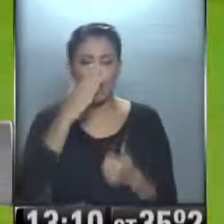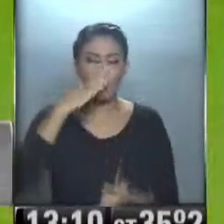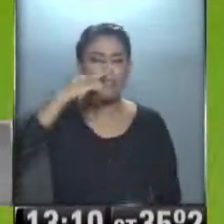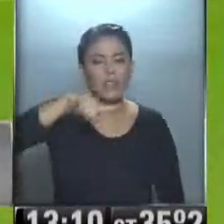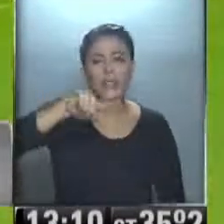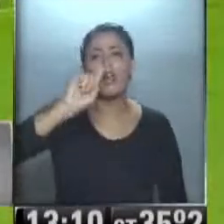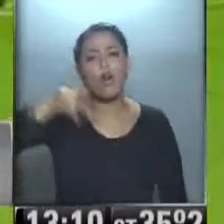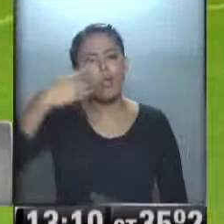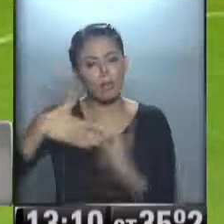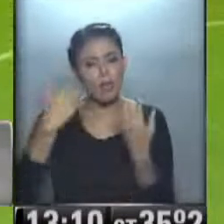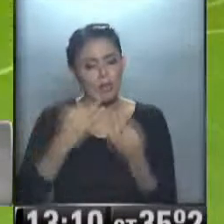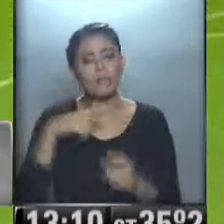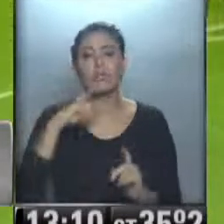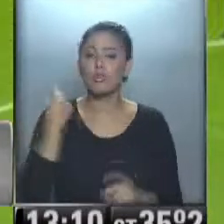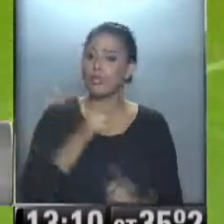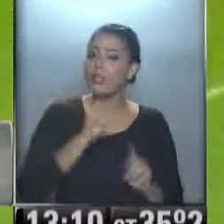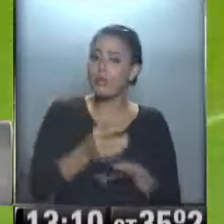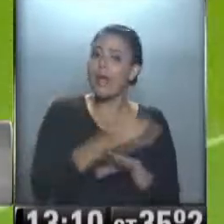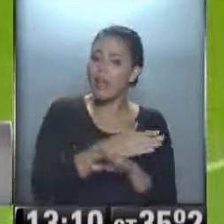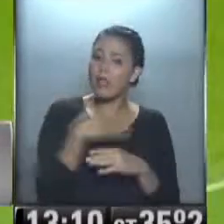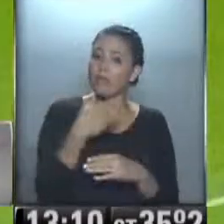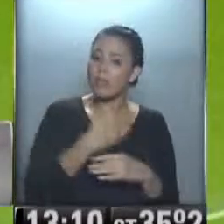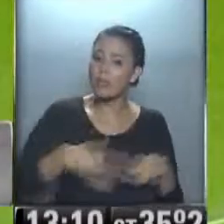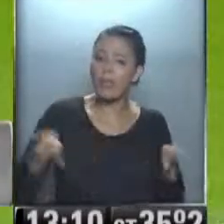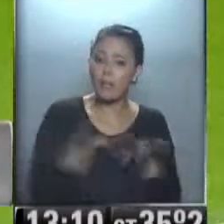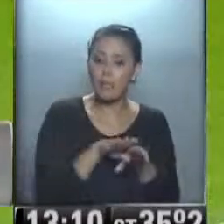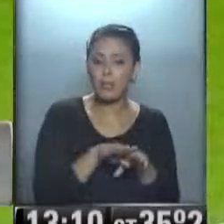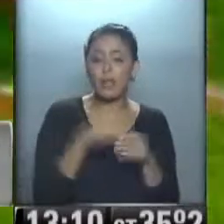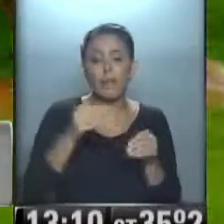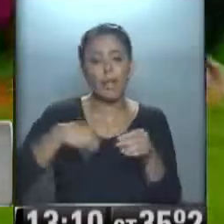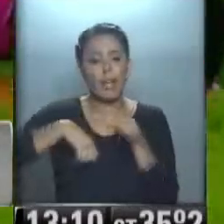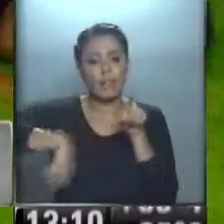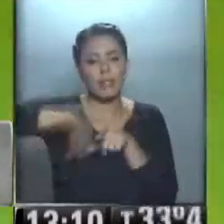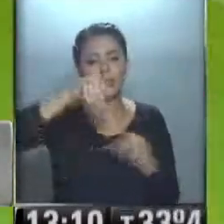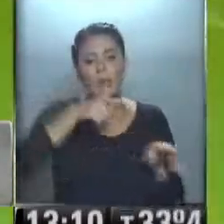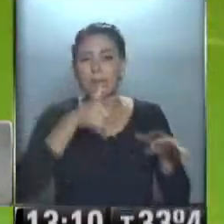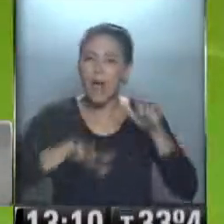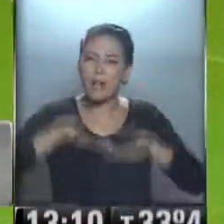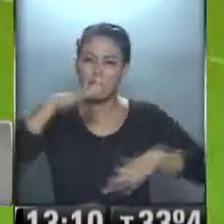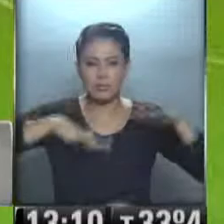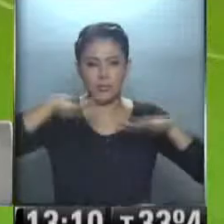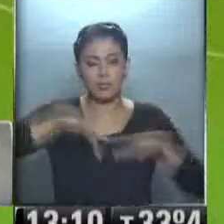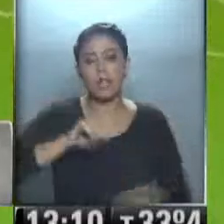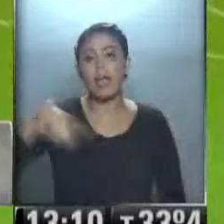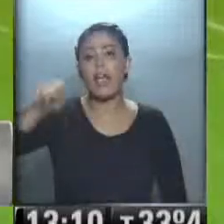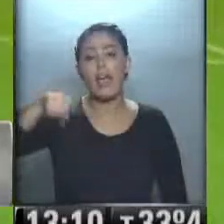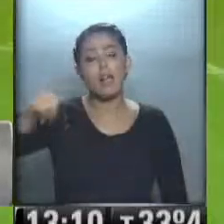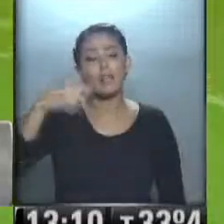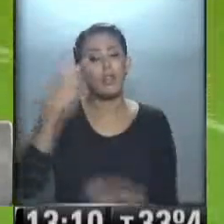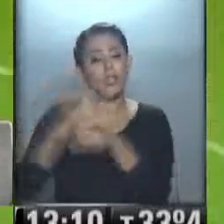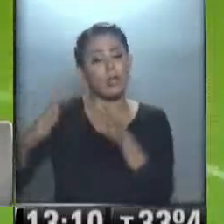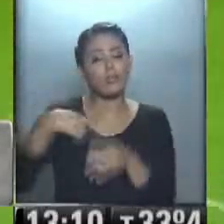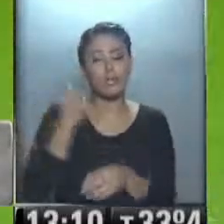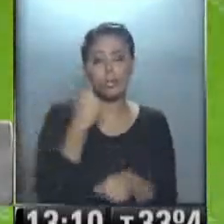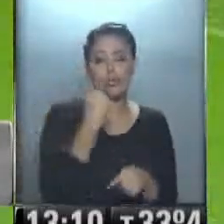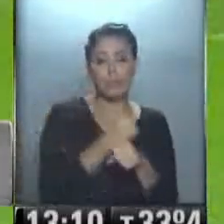último, pero nosotros también tuvimos antes para empatar el cabezazo Burdizo. Bueno, fue bastante parejo el partido y nosotros, para ellos era el segundo partido, para nosotros el